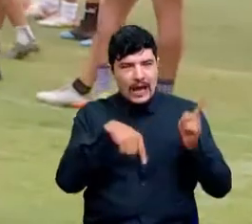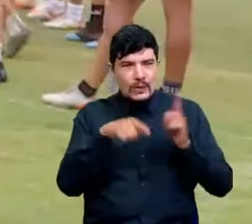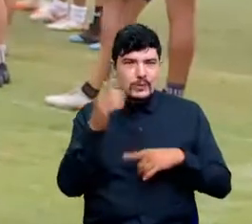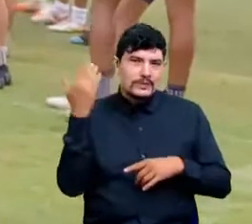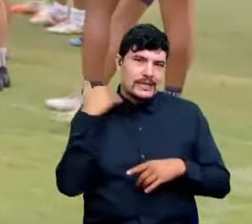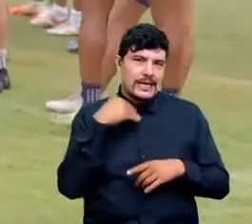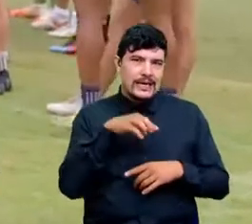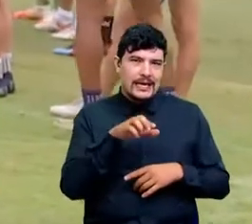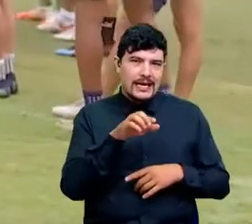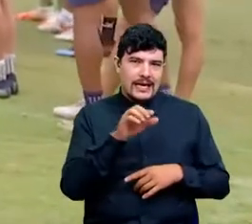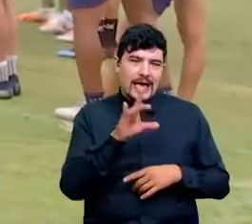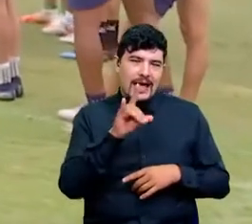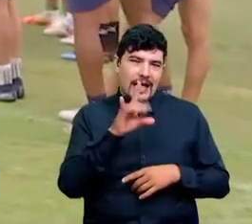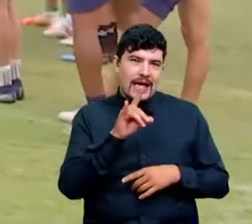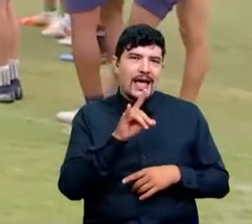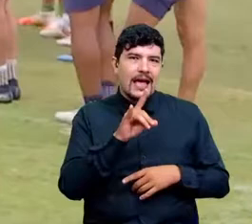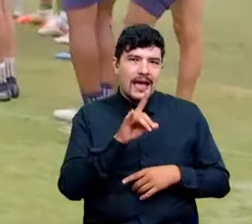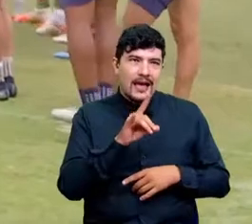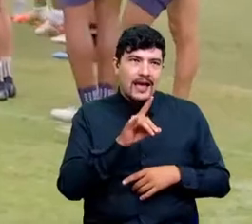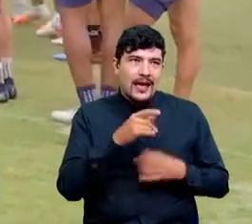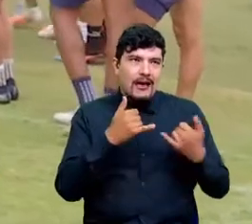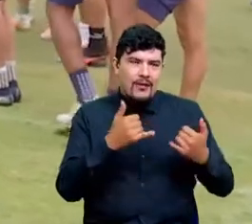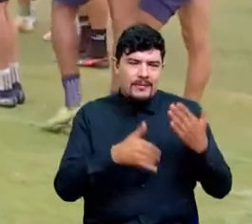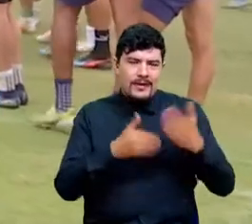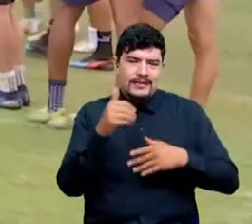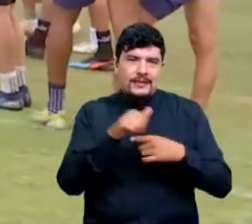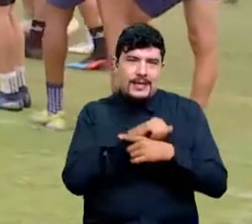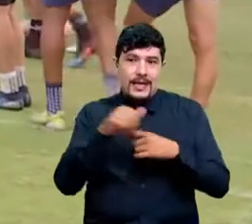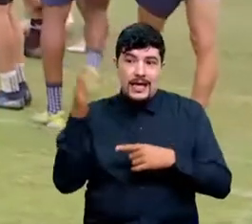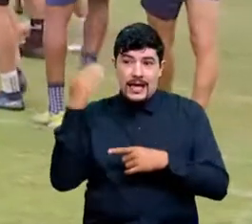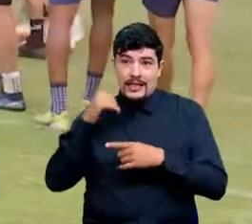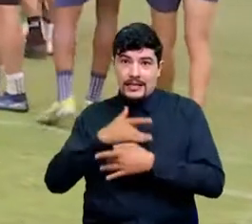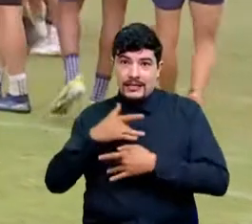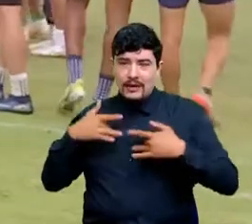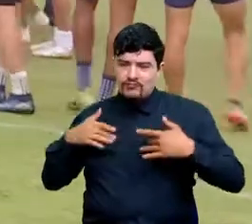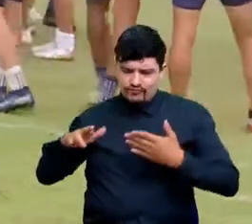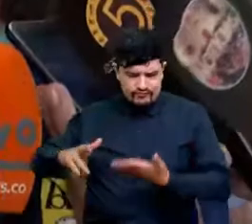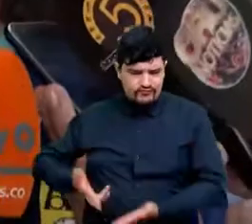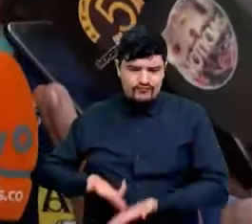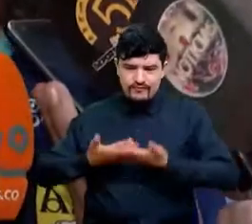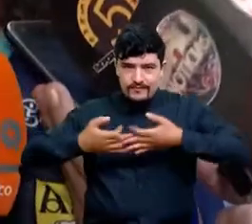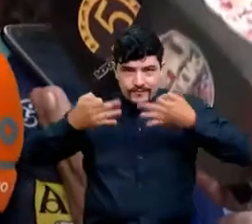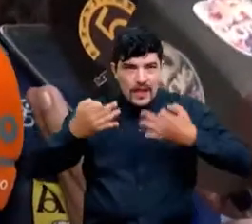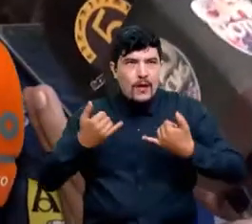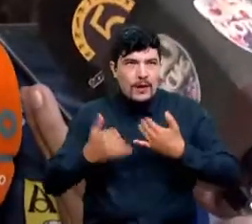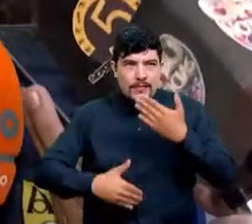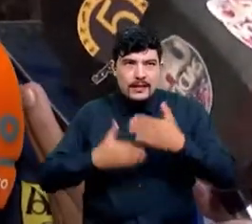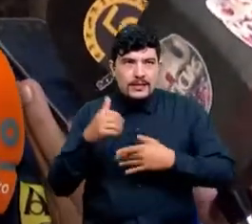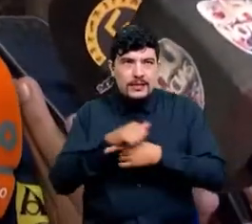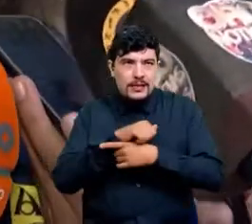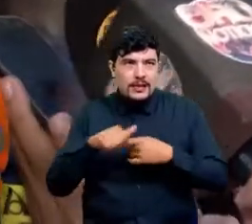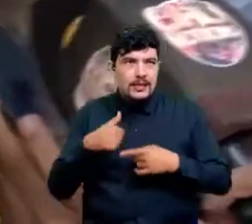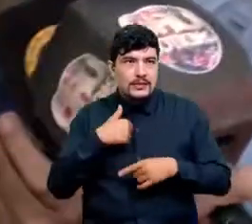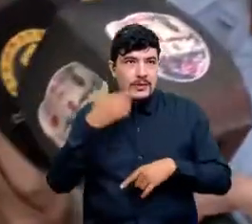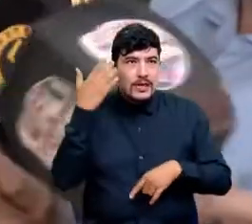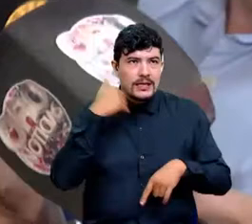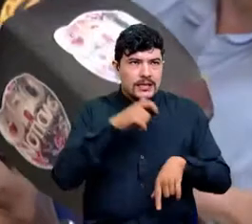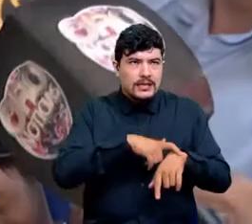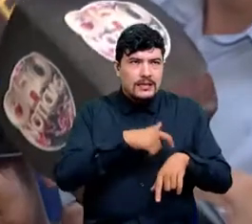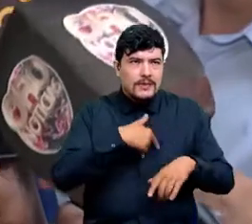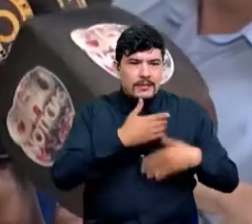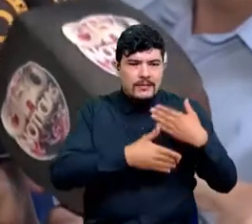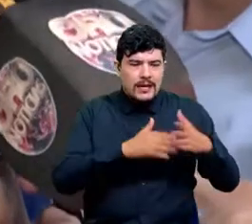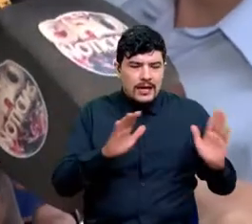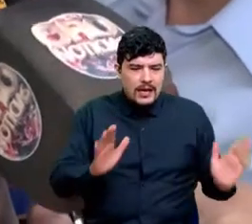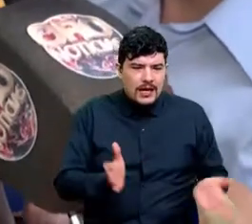uruguayo Bruno Telis, quien se reincorporó a entrenamientos luego de superar su lesión de rodilla. Fue una lesión que me llevó bastante tiempo, pero bueno,